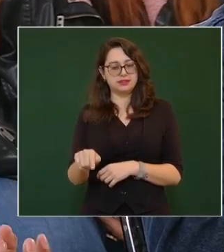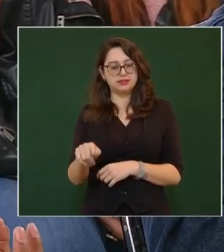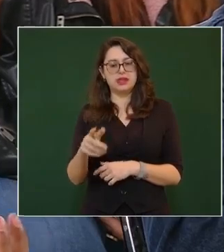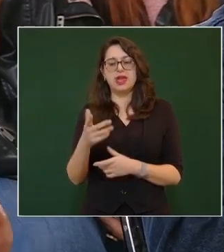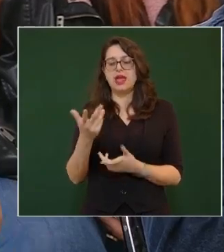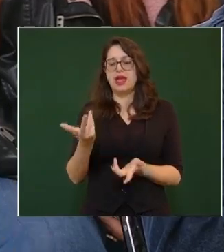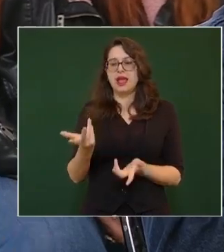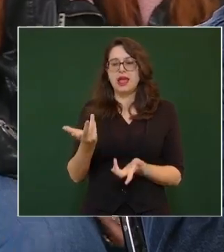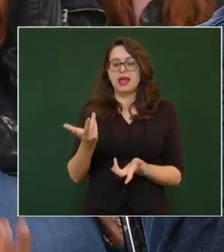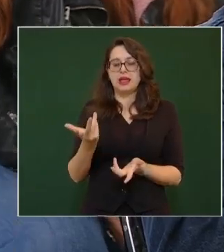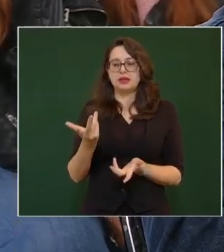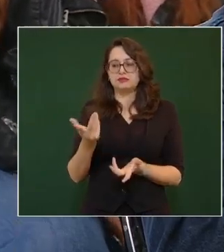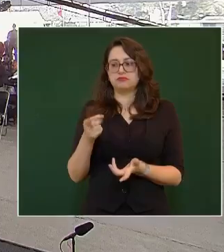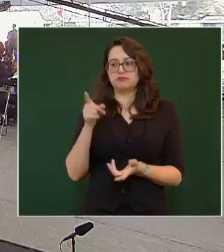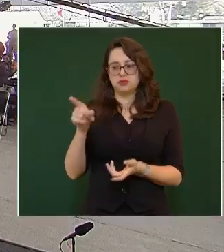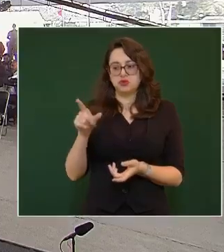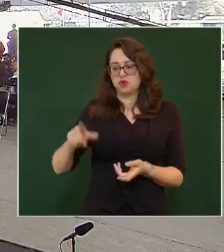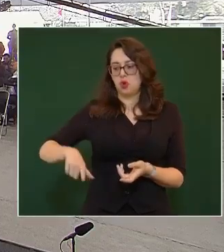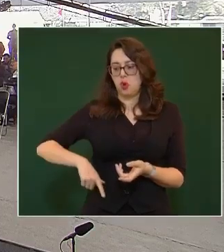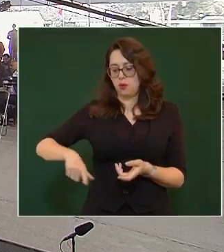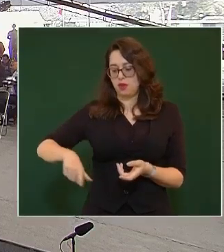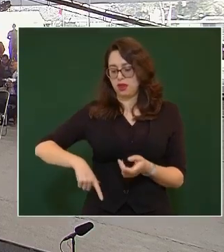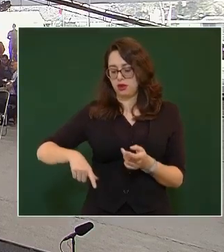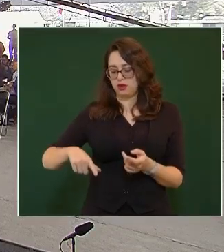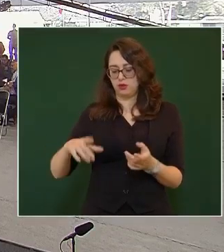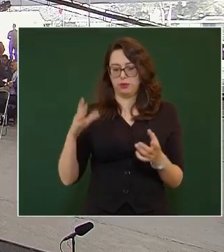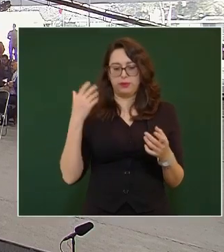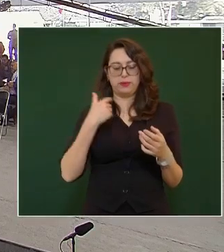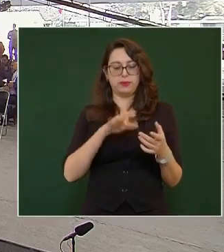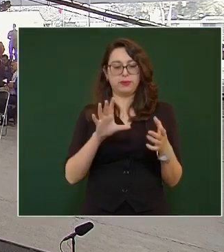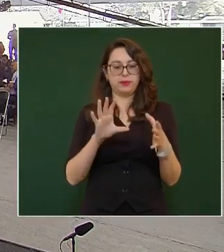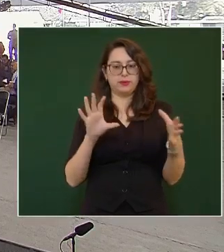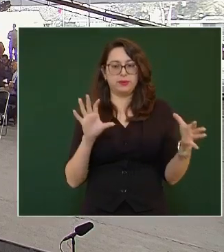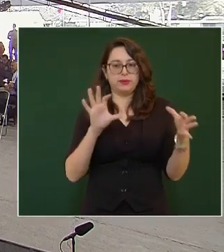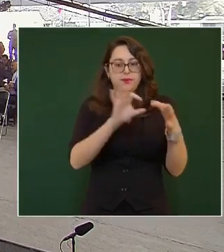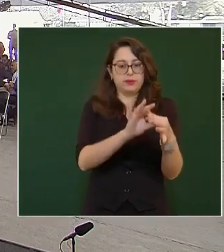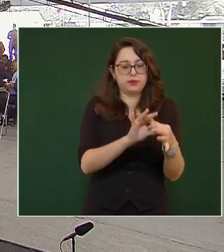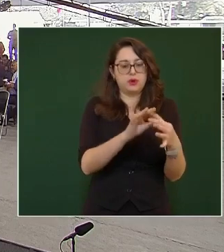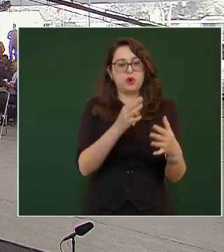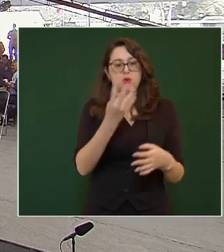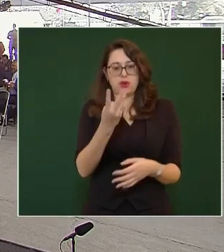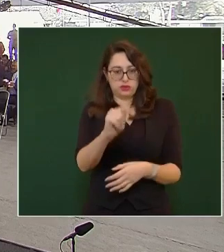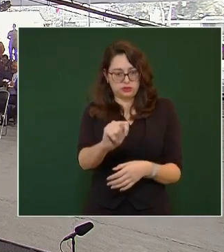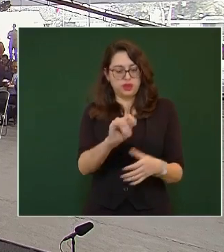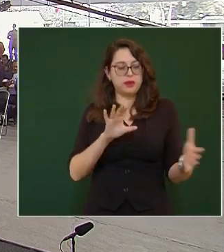simpatiza con su gobierno, simpatiza con la 4T,